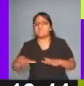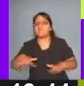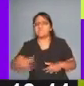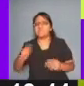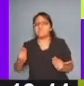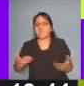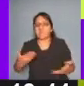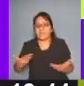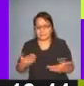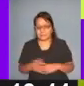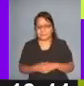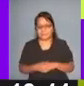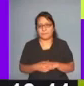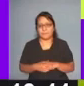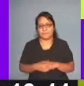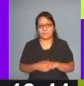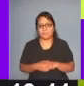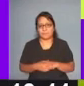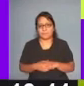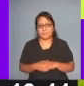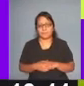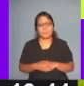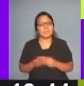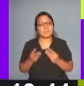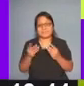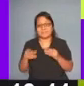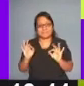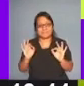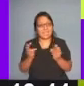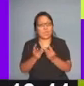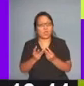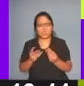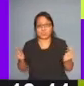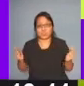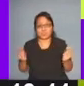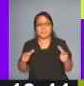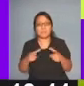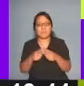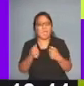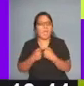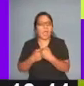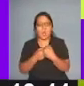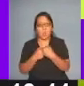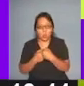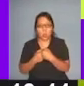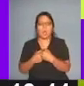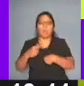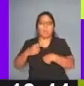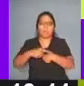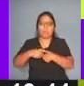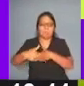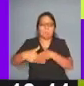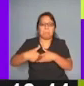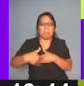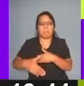oficio. Al final, con audiencia de conciliación inmediata, plazos rápidos,